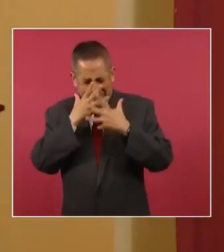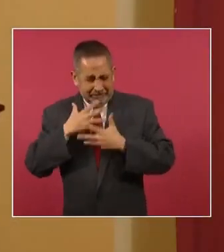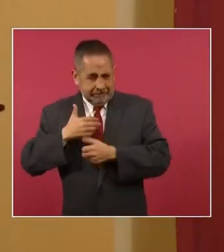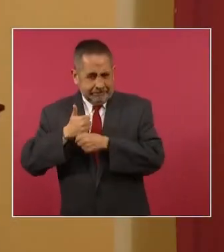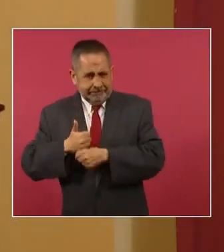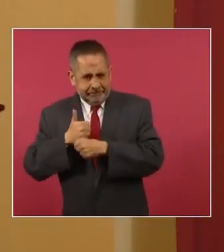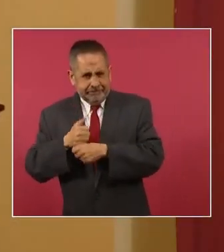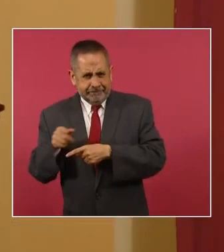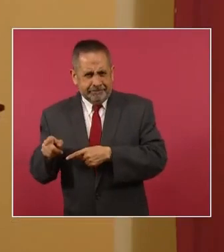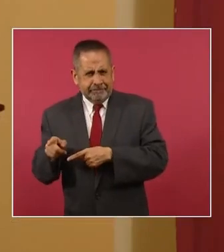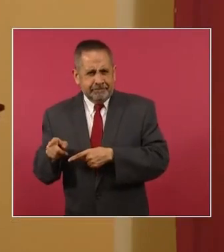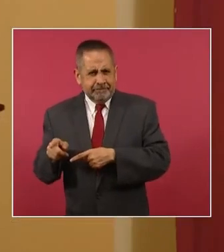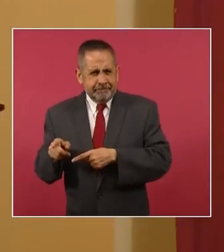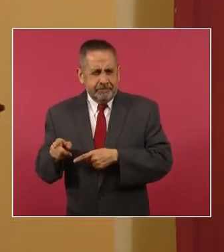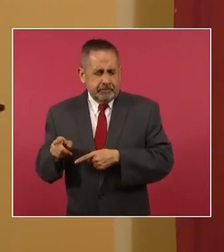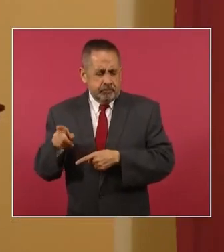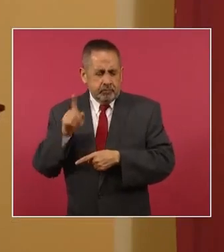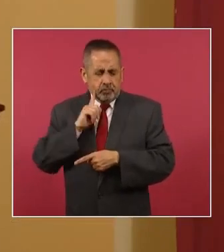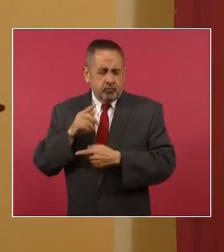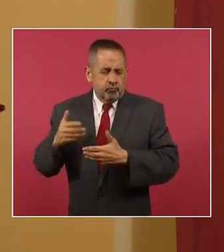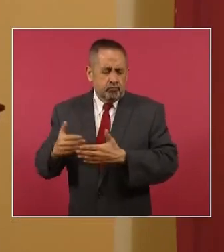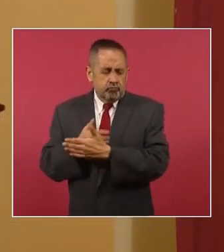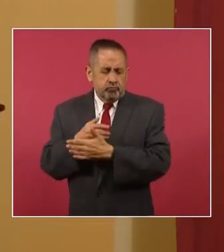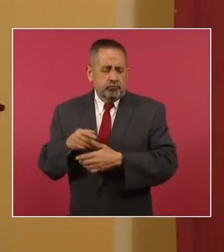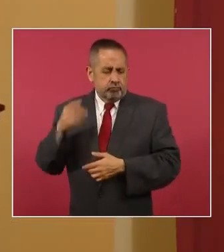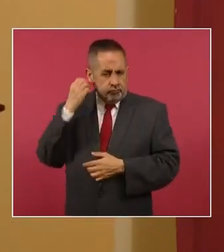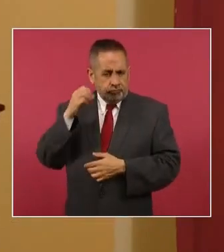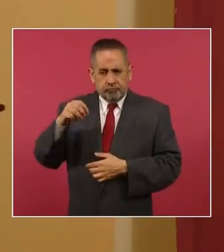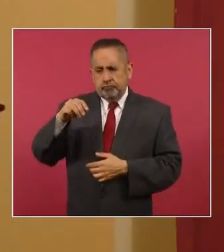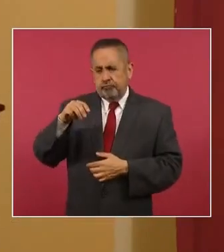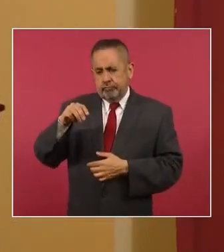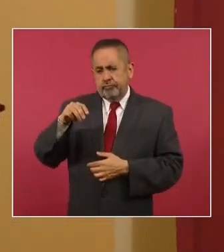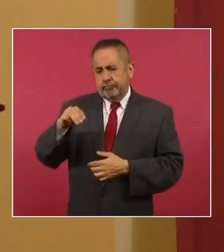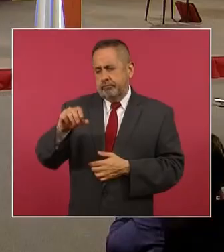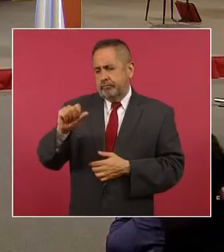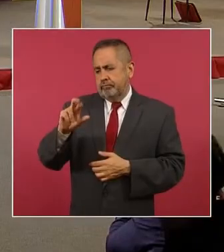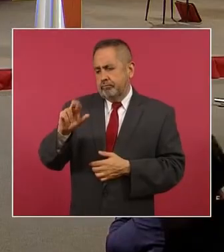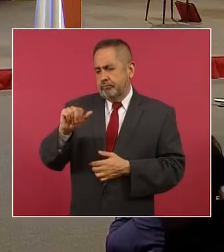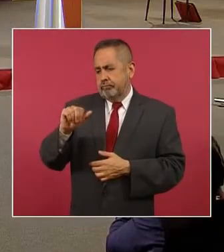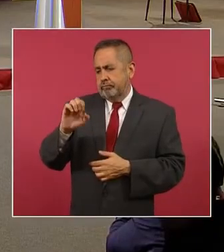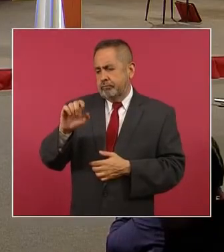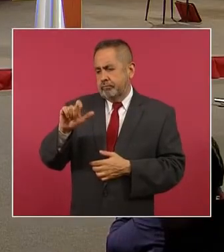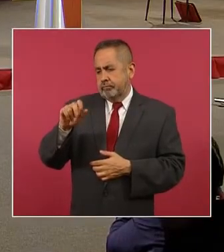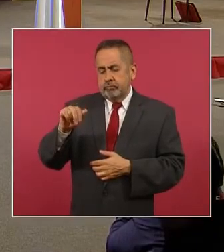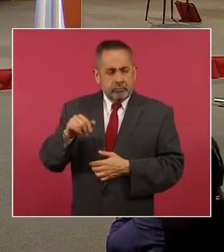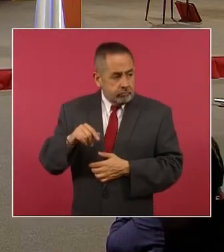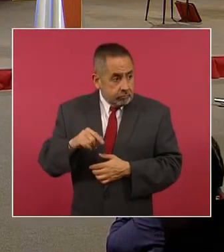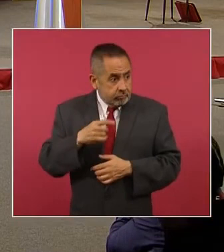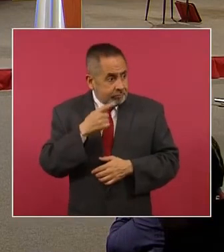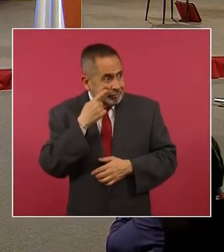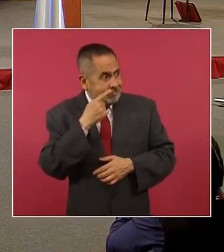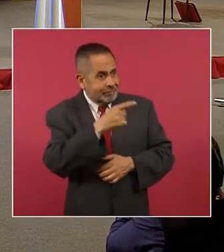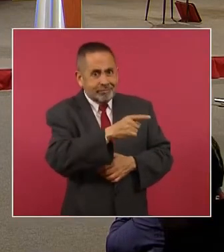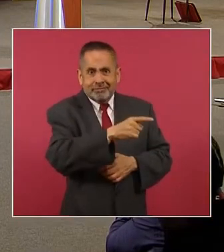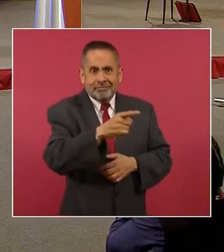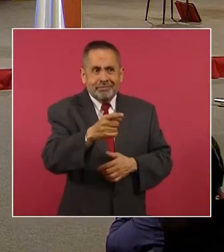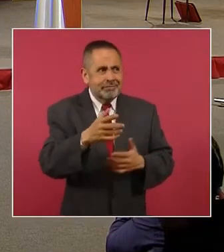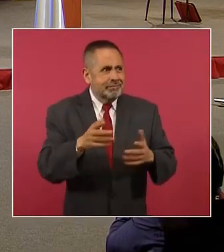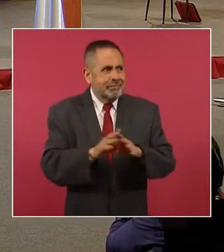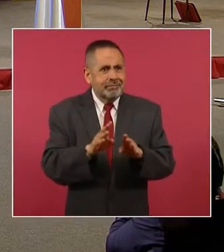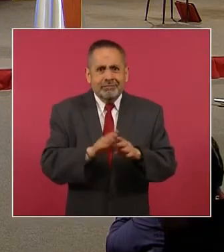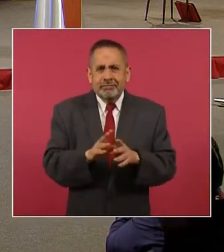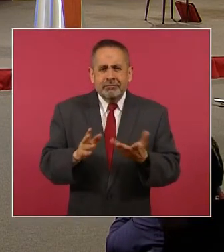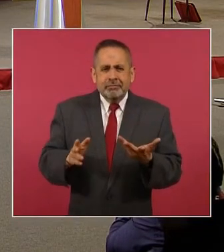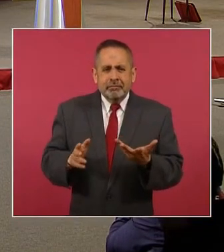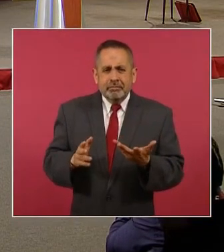la saxofonista mixteca María Elena Ríos denunció públicamente el nivel de